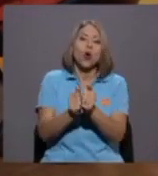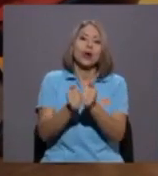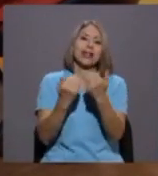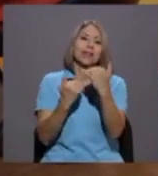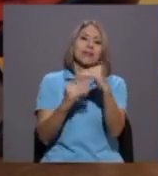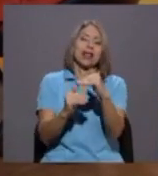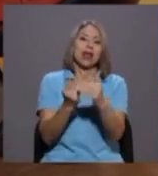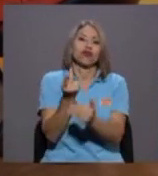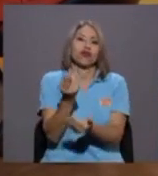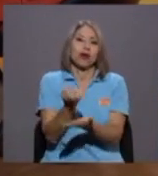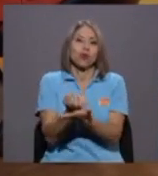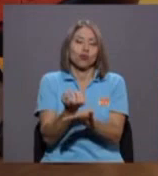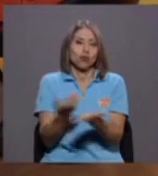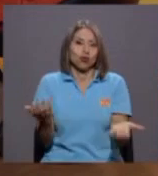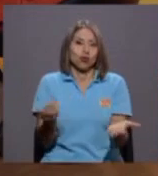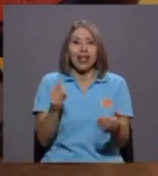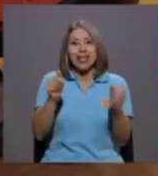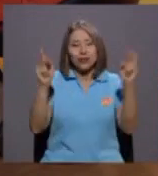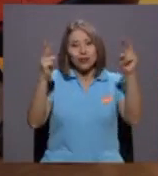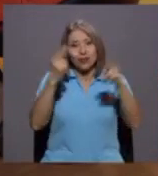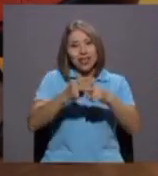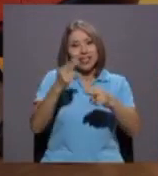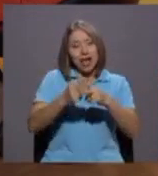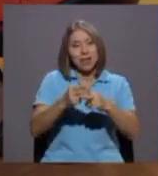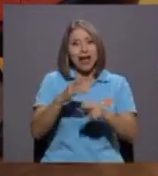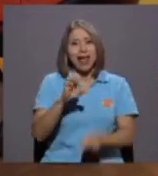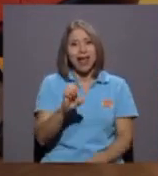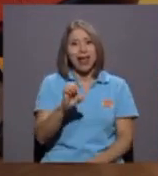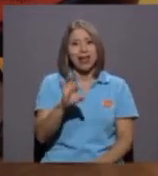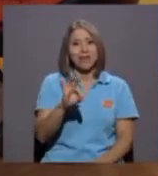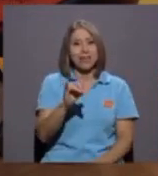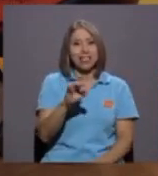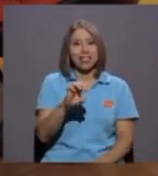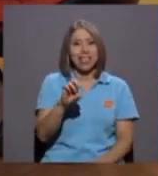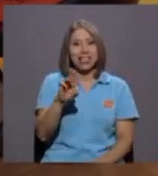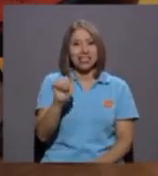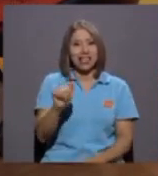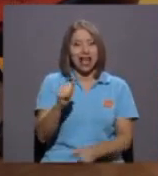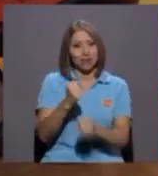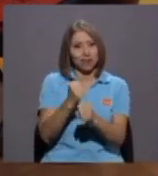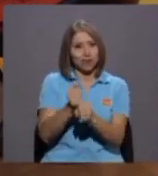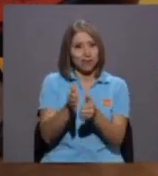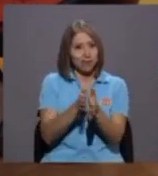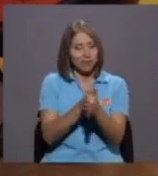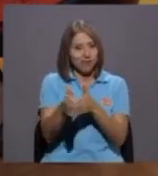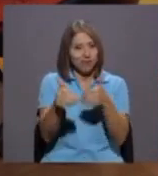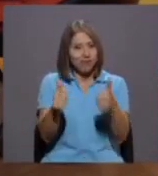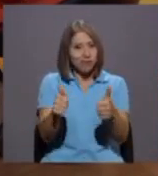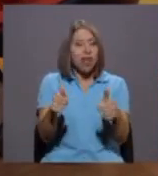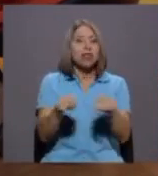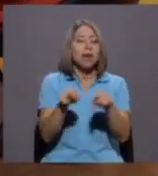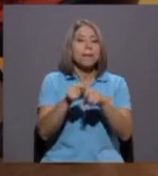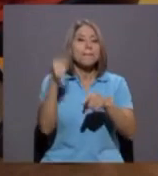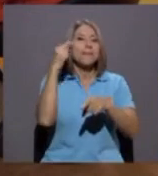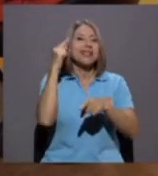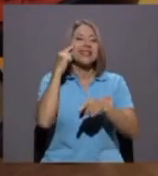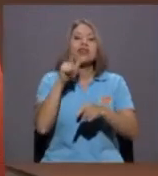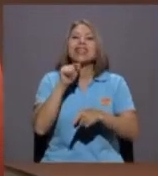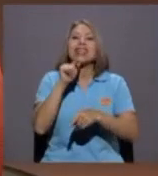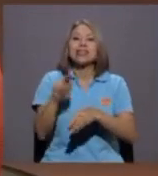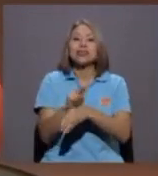recursos que tenemos, ¿verdad? Eso se llama eficiencia y también, por supuesto, pensando en los usuarios de los servicios públicos,